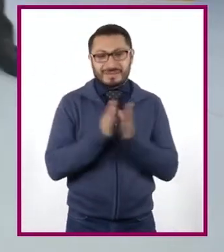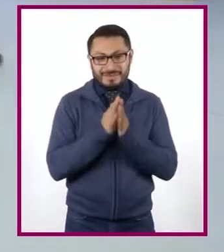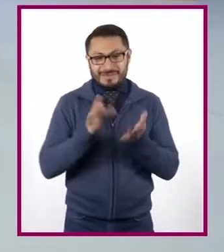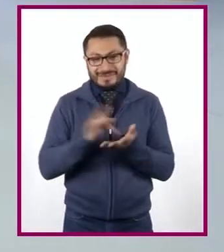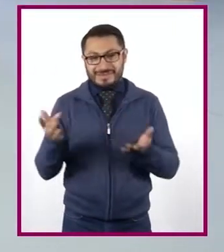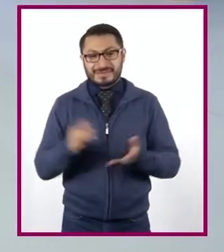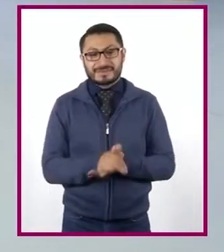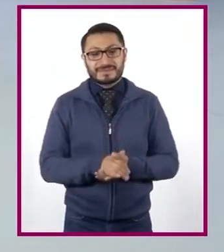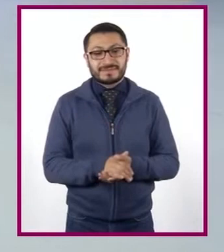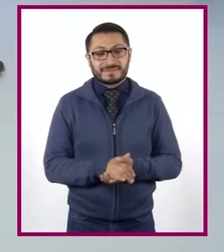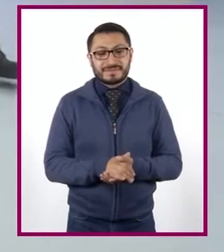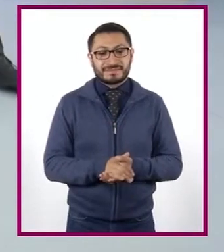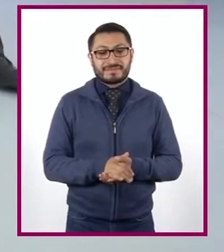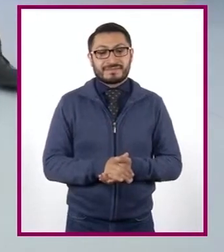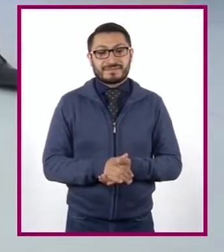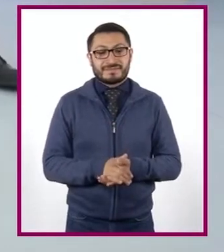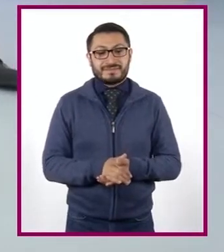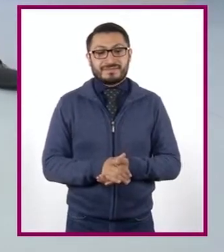Gracias.